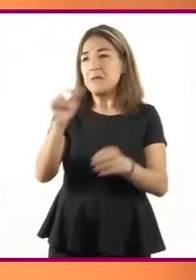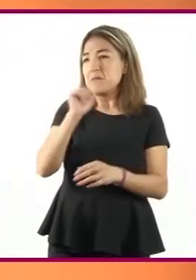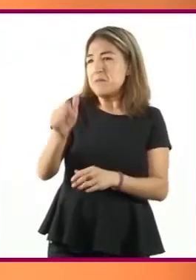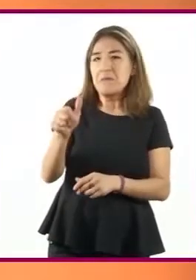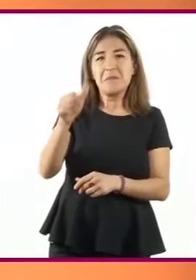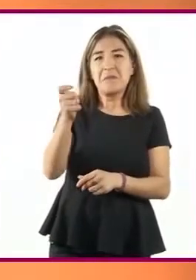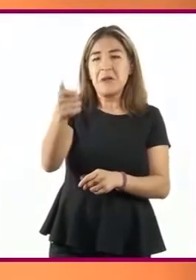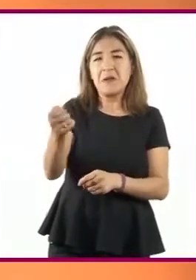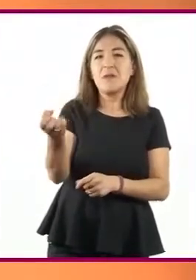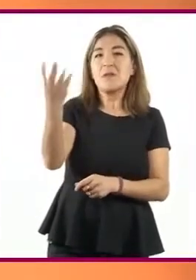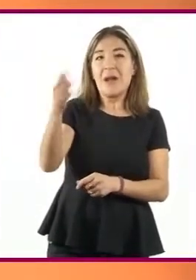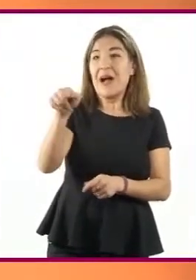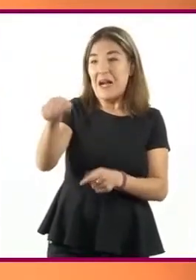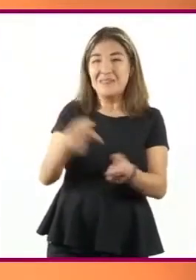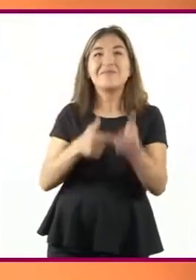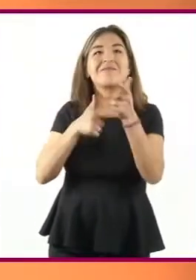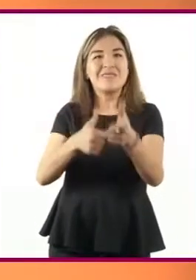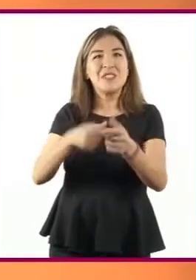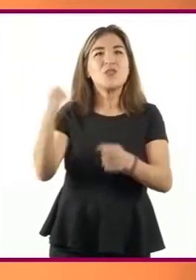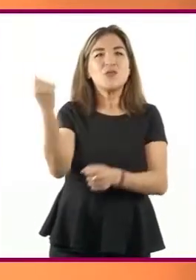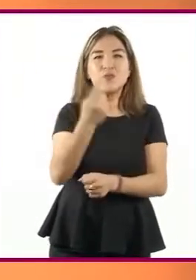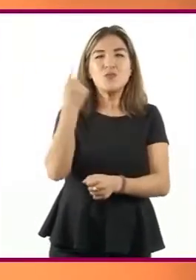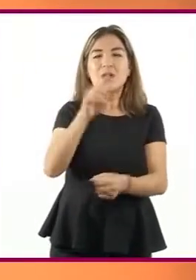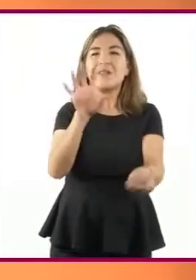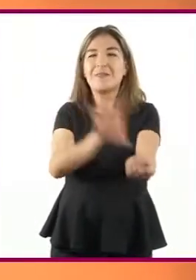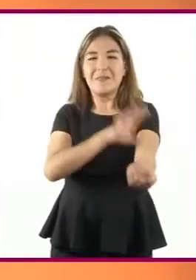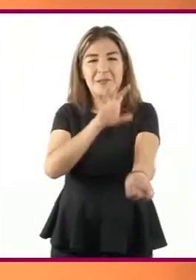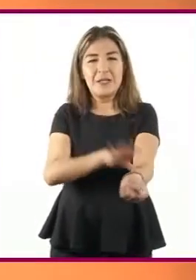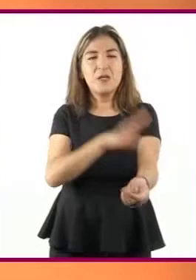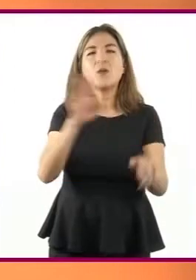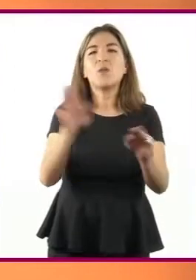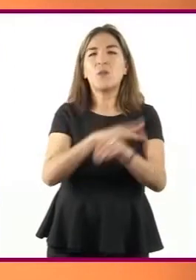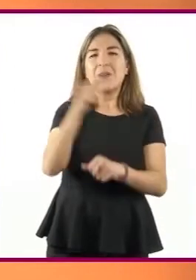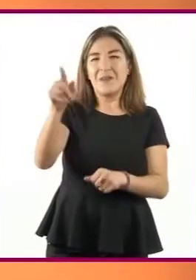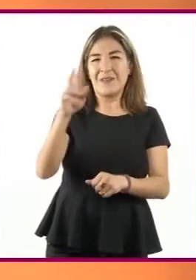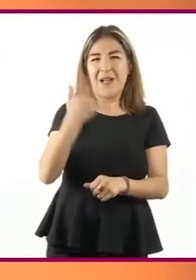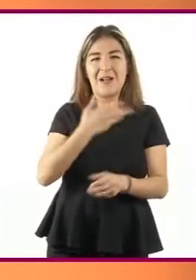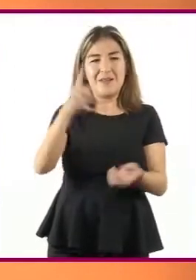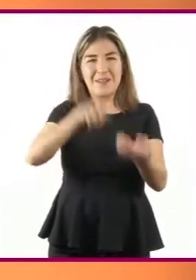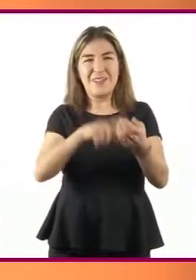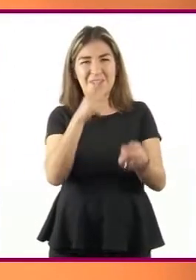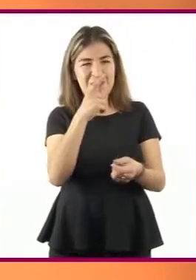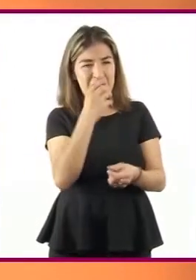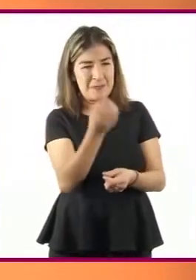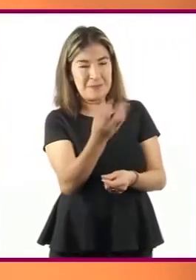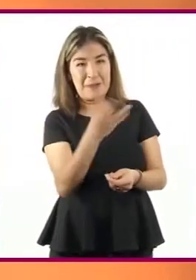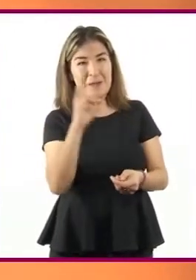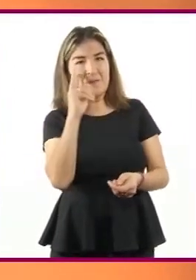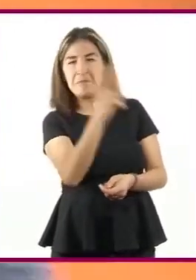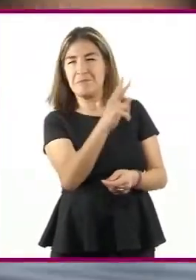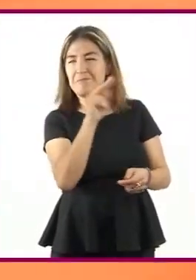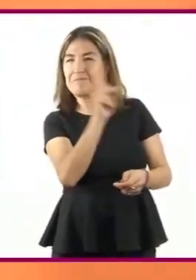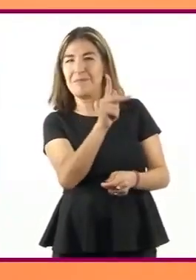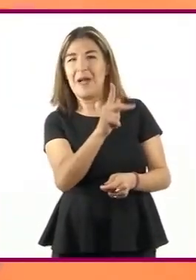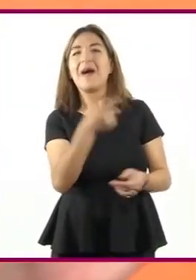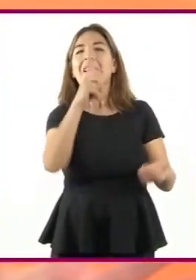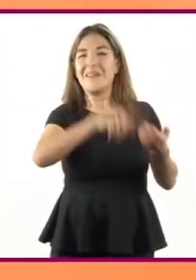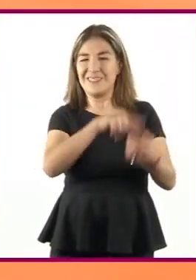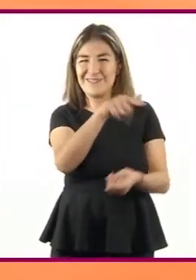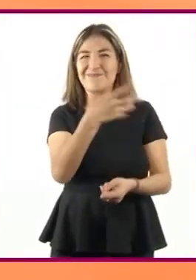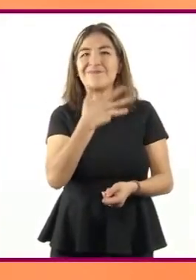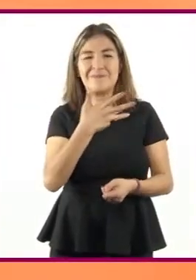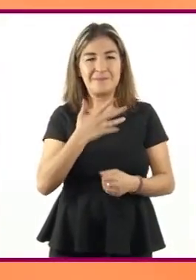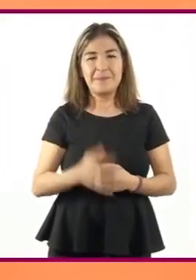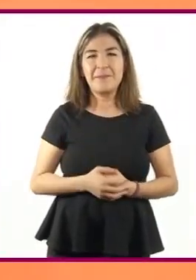funcionando, siguen consumiendo energía. Lo podemos notar porque a veces tienen un LED encendido, aunque no las estemos usando. Así